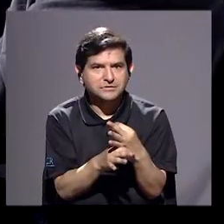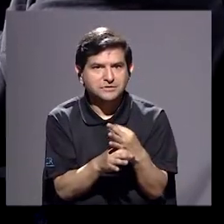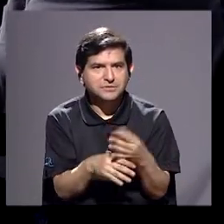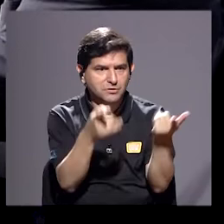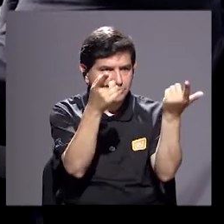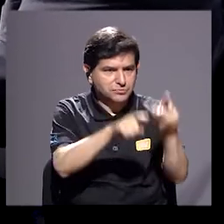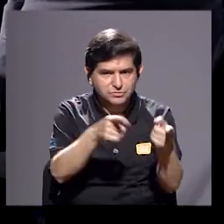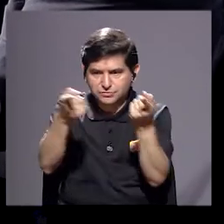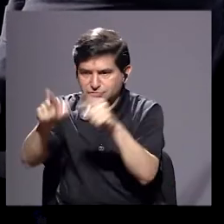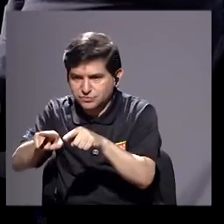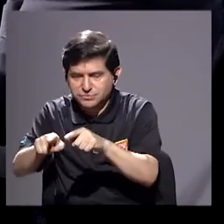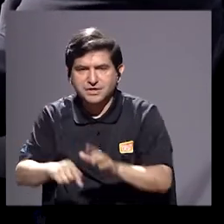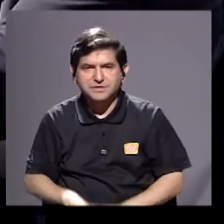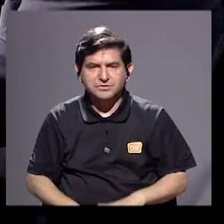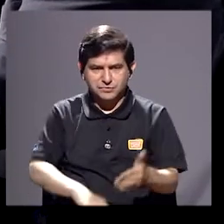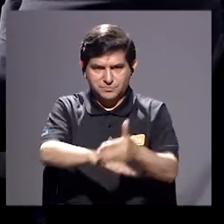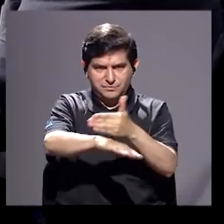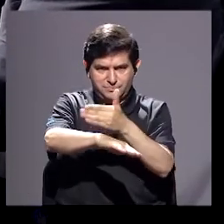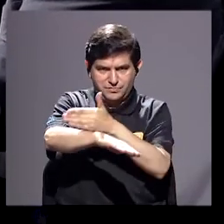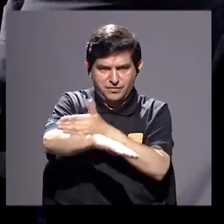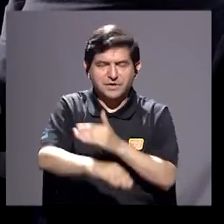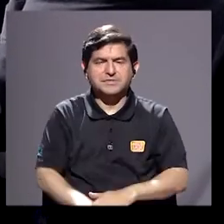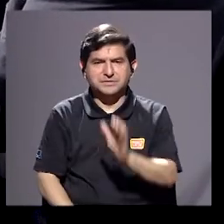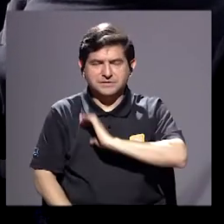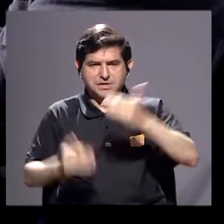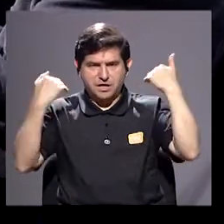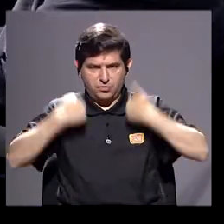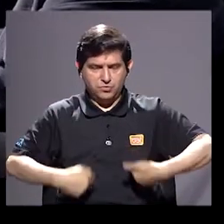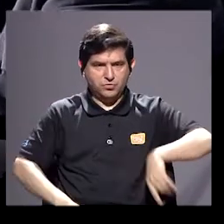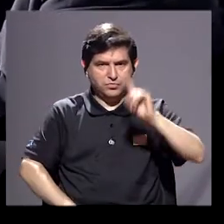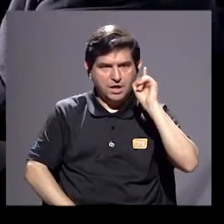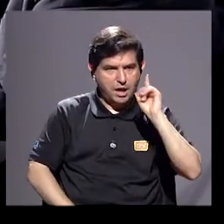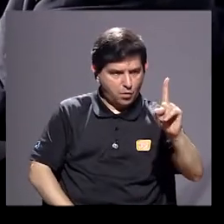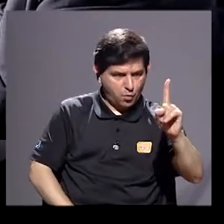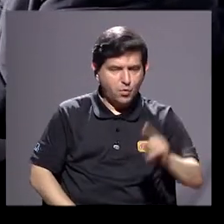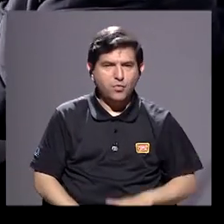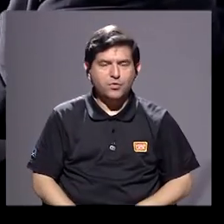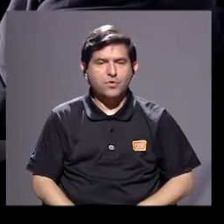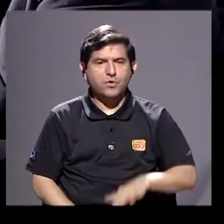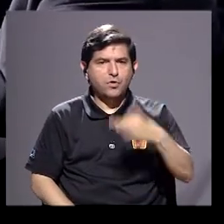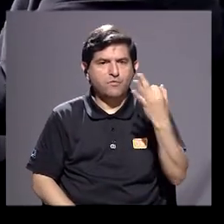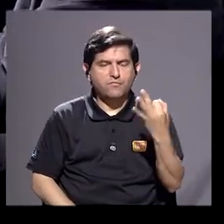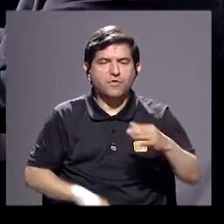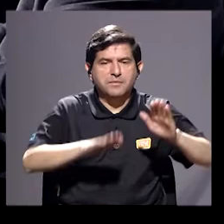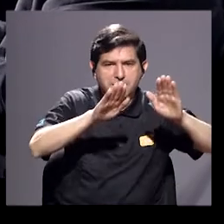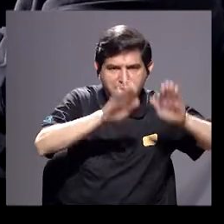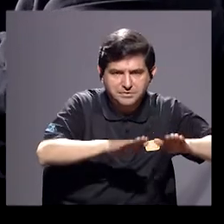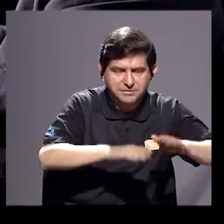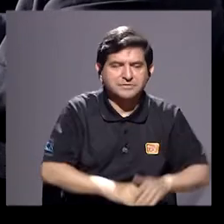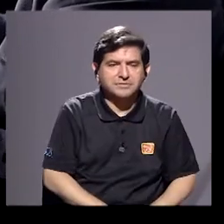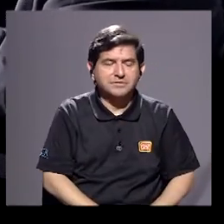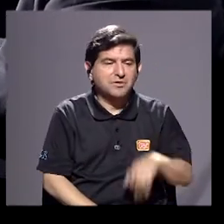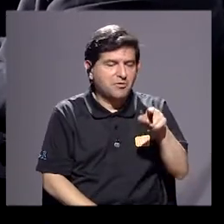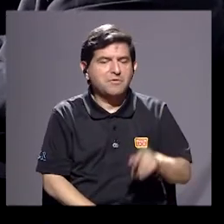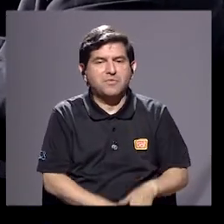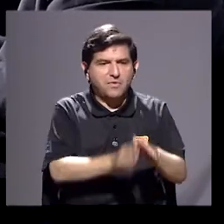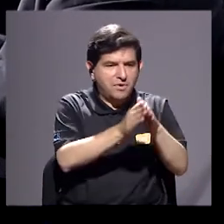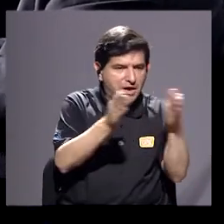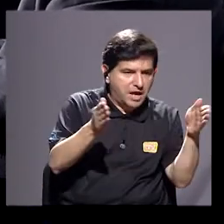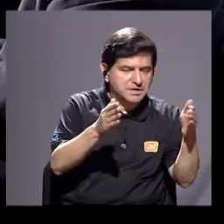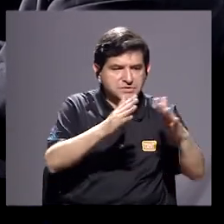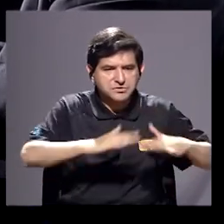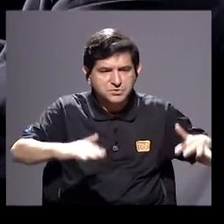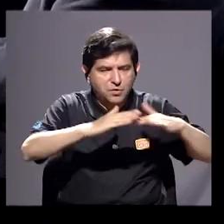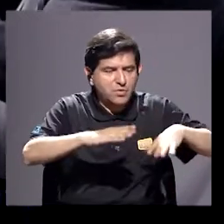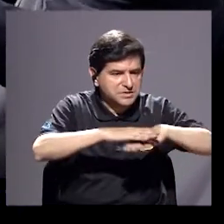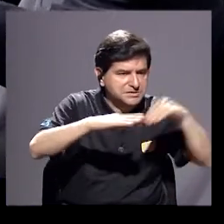incidencia que podemos hacer para mejorar ese comportamiento humano uno tiene que ver con las medidas pasivas como por ejemplo las anchura la disposición de